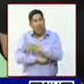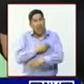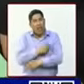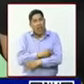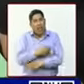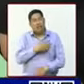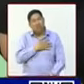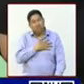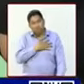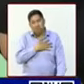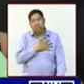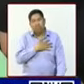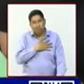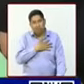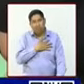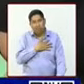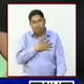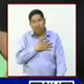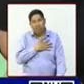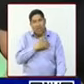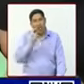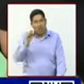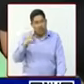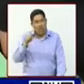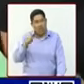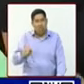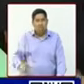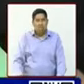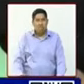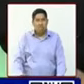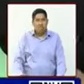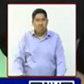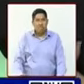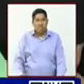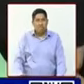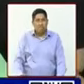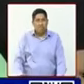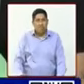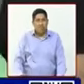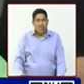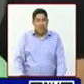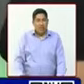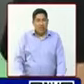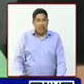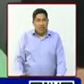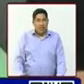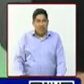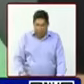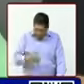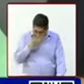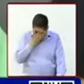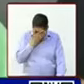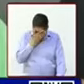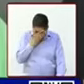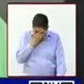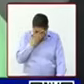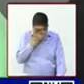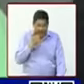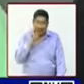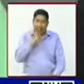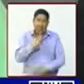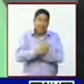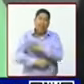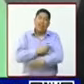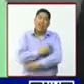hijo mío? ¿Qué te parece que puedo hacer con una nieta que no la ves